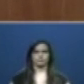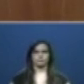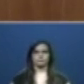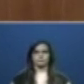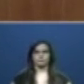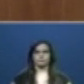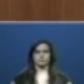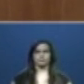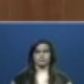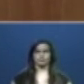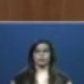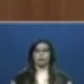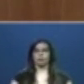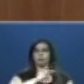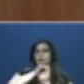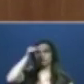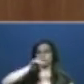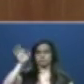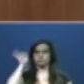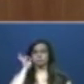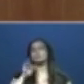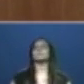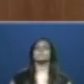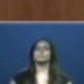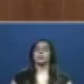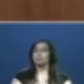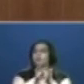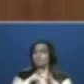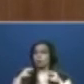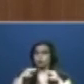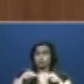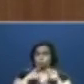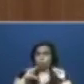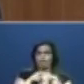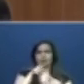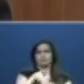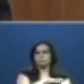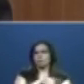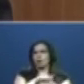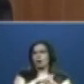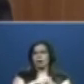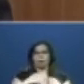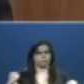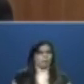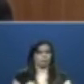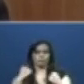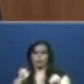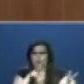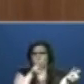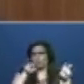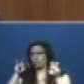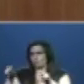señorías señorías nuestros servicios sociales son sin duda una de las áreas de actuación en las que más novedades ha habido en los últimos